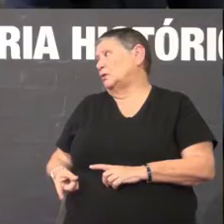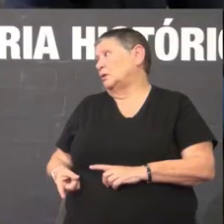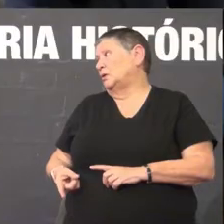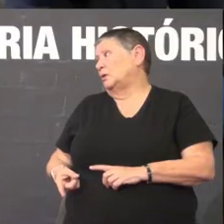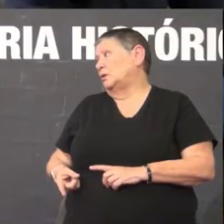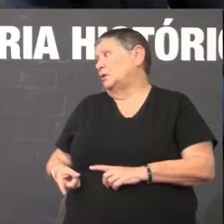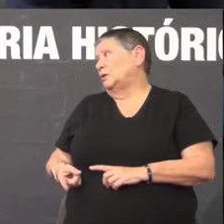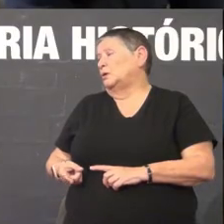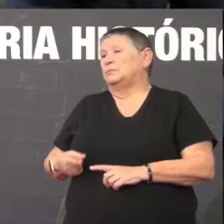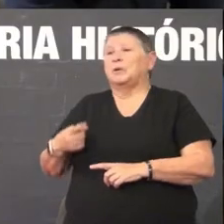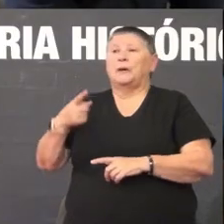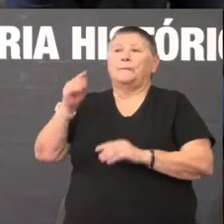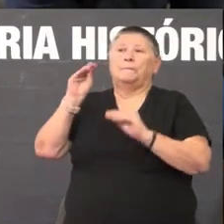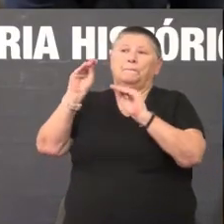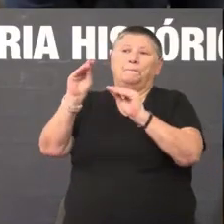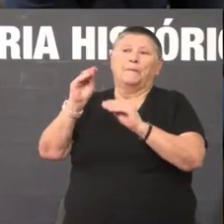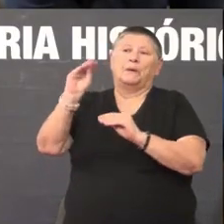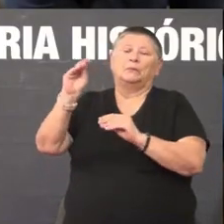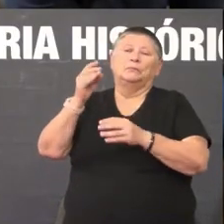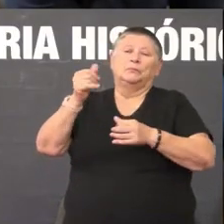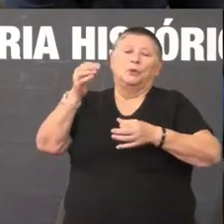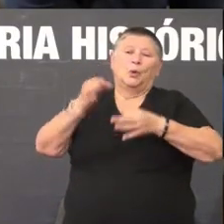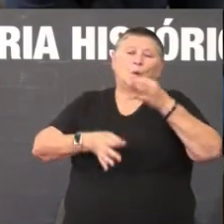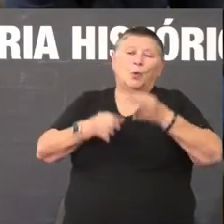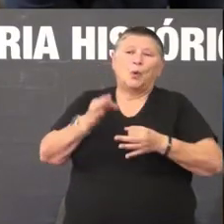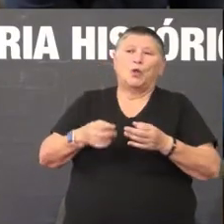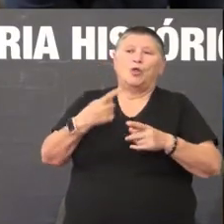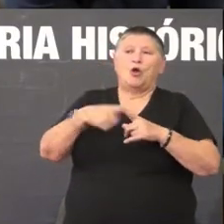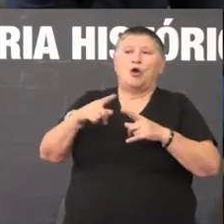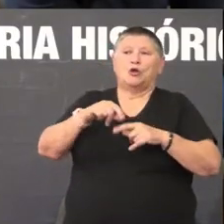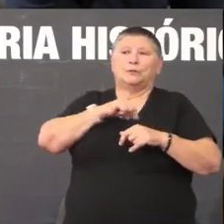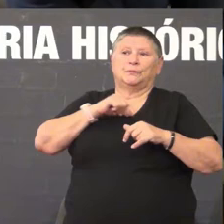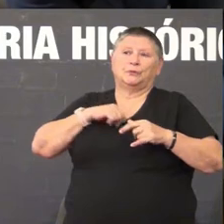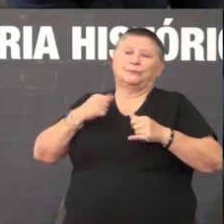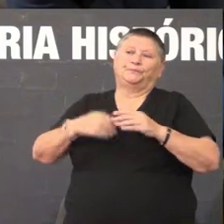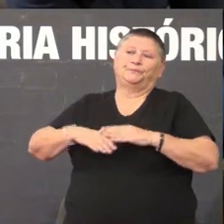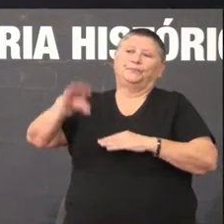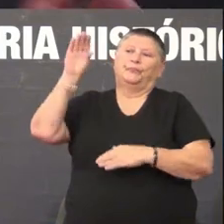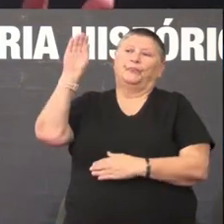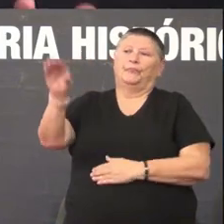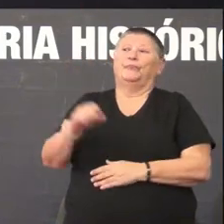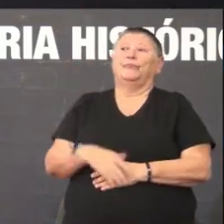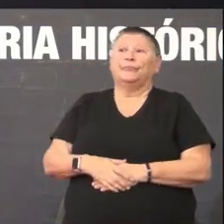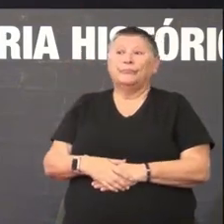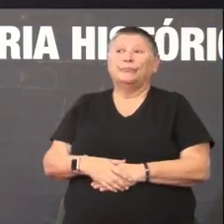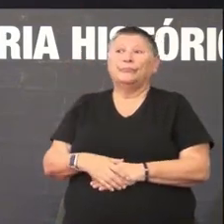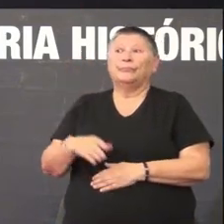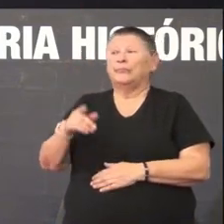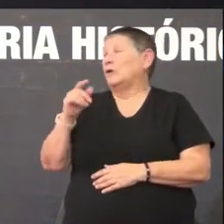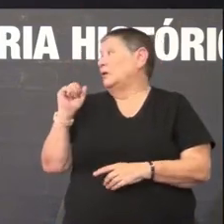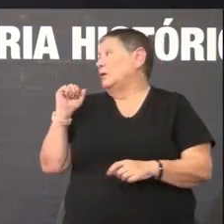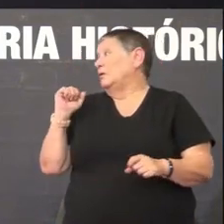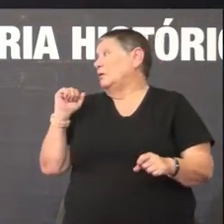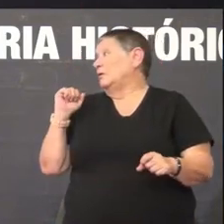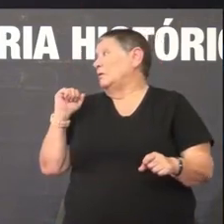a sus asuntos judiciales y todo ese tipo de cosas cerca del rey. Curiosamente,